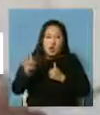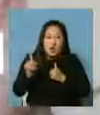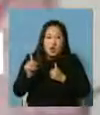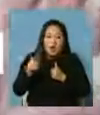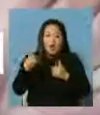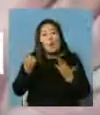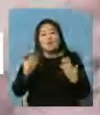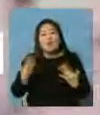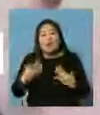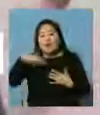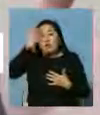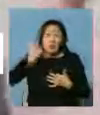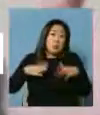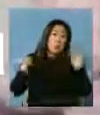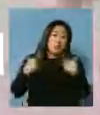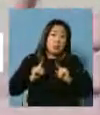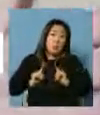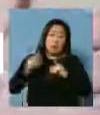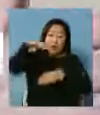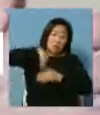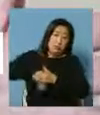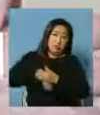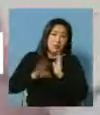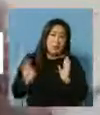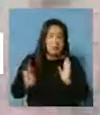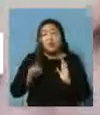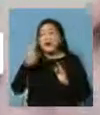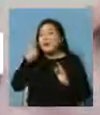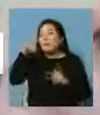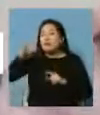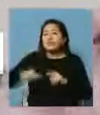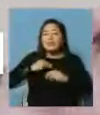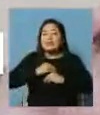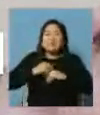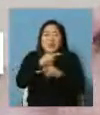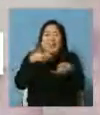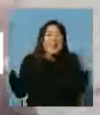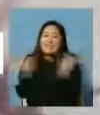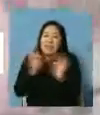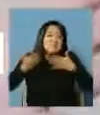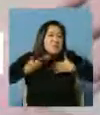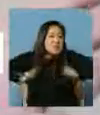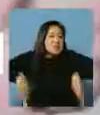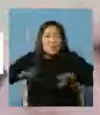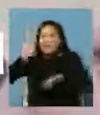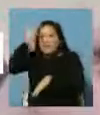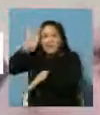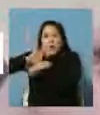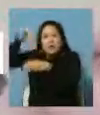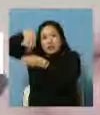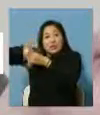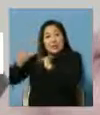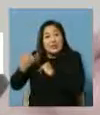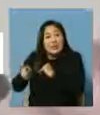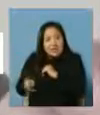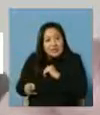No necesariamente del virus, porque si nosotros tomamos a los que son asintomáticos, que no tienen ningún síntoma y tienen virus, de